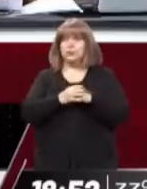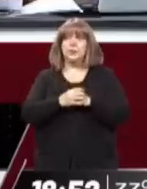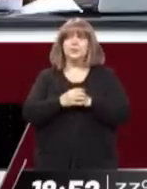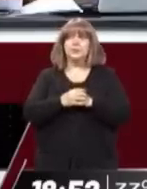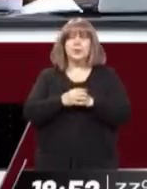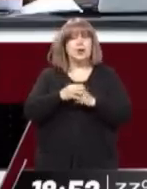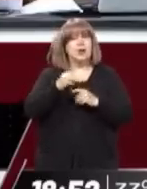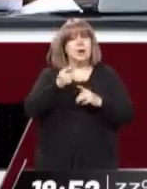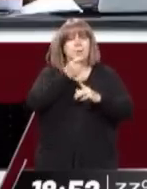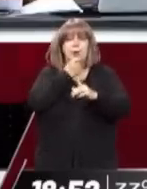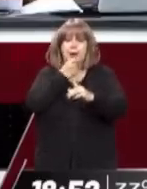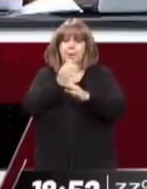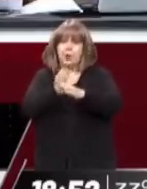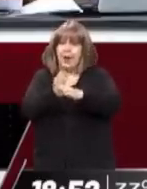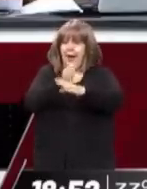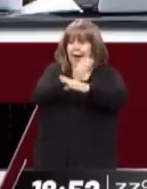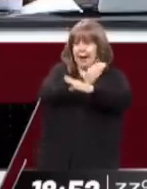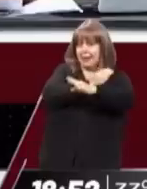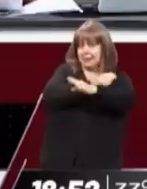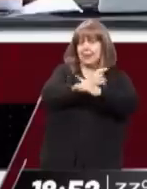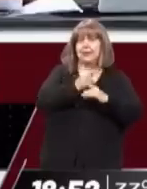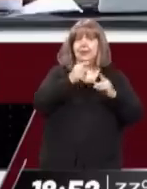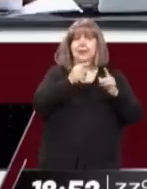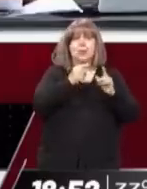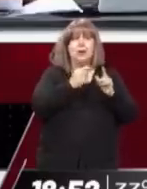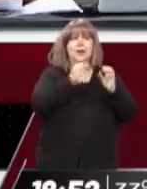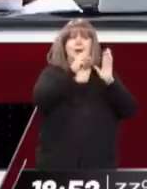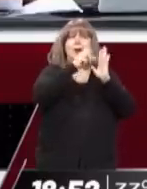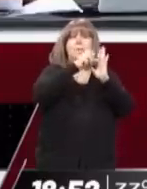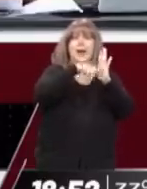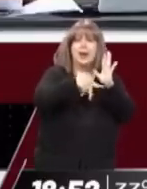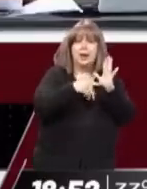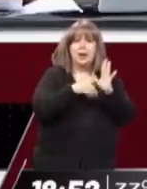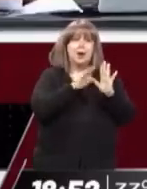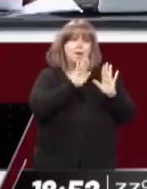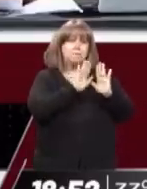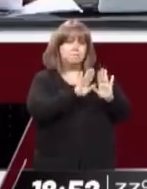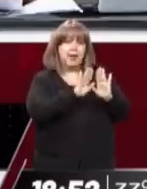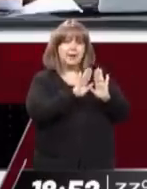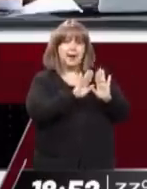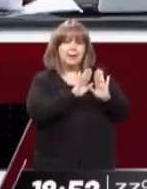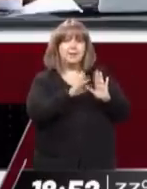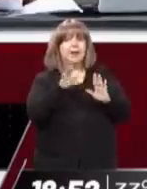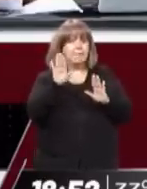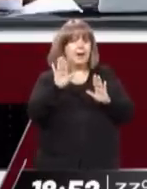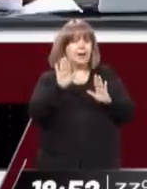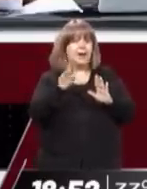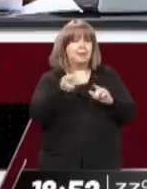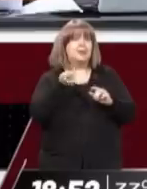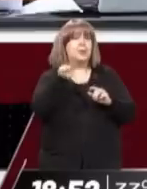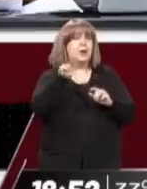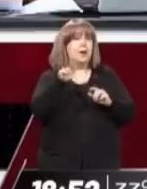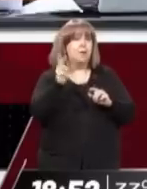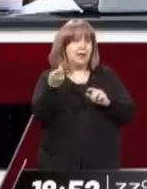se puede comprobar a través de un perfil psicológico, por ejemplo? Bueno, la premeditación podría tener que ver